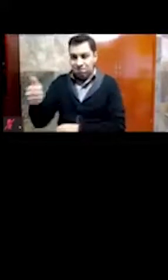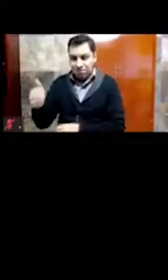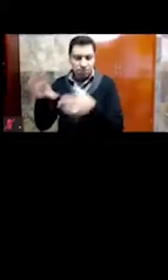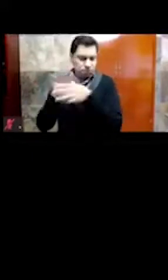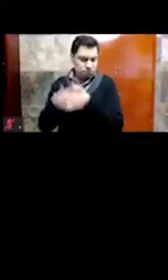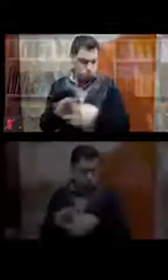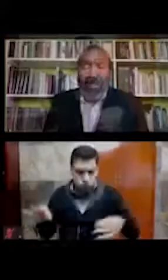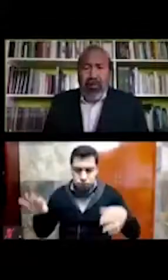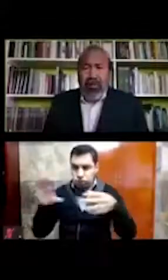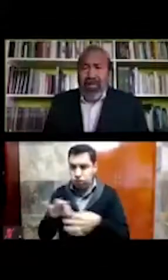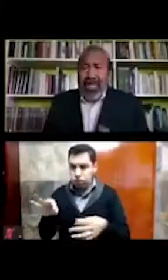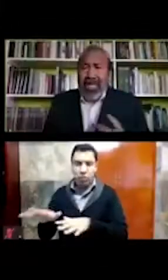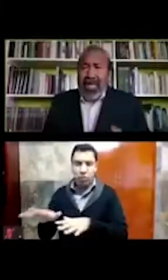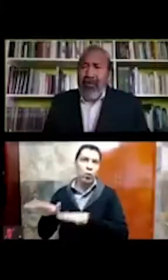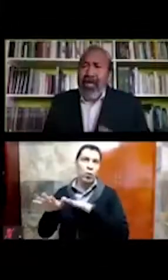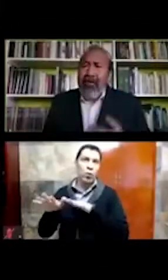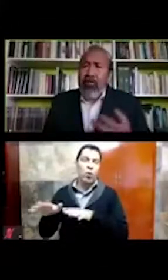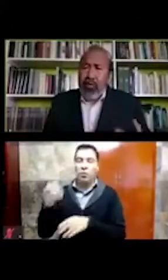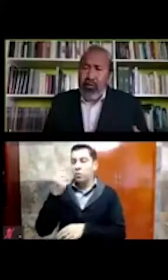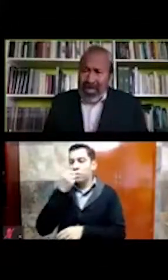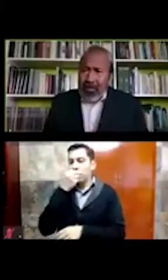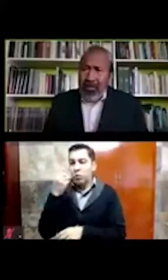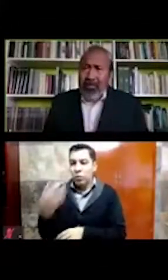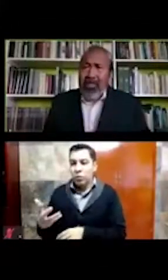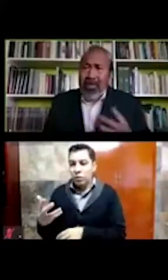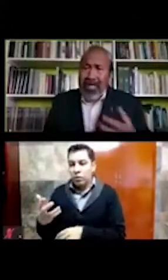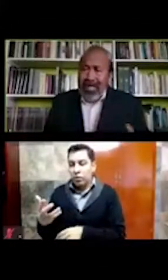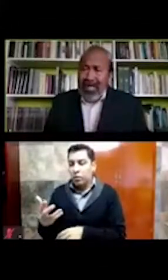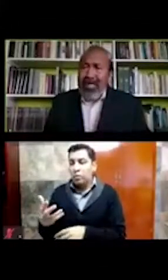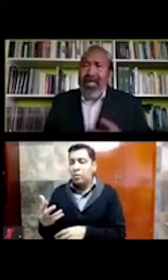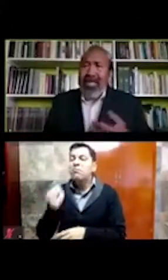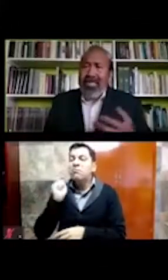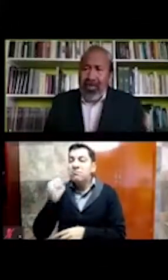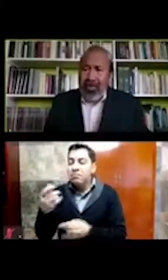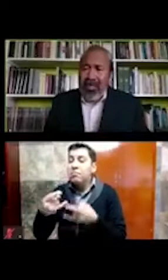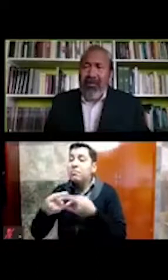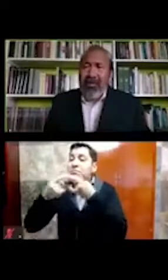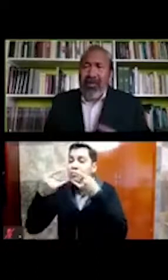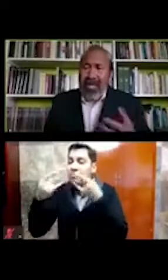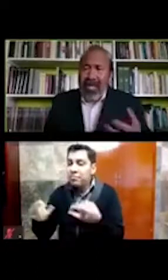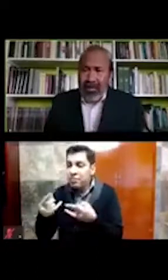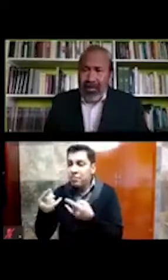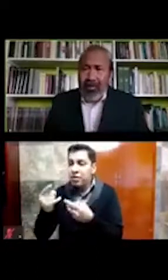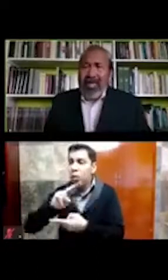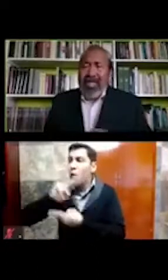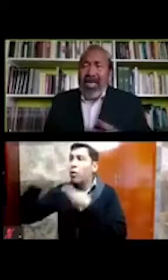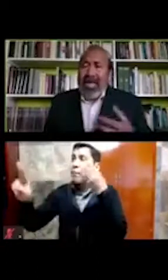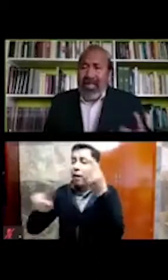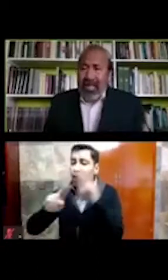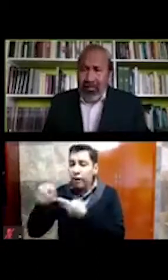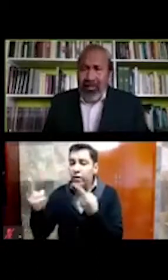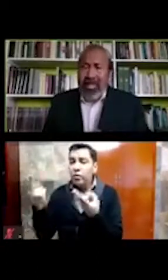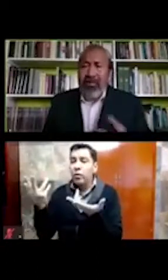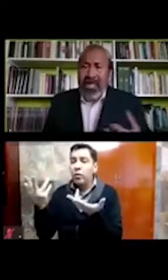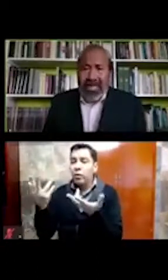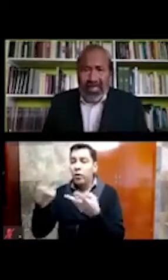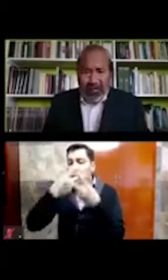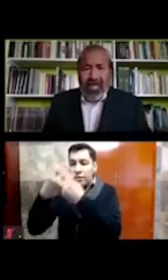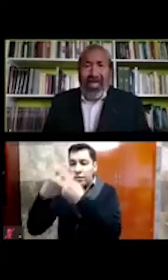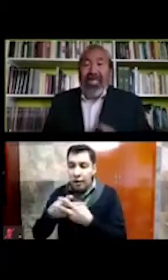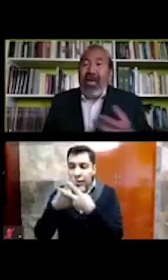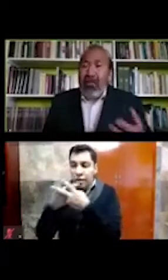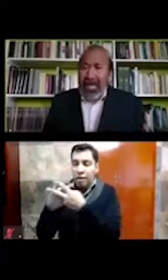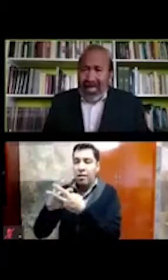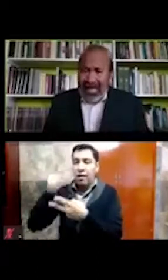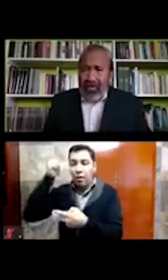maravillosos, y que todos tienen que ver con los mitos de origen, de creación, del universo, de la creación de los astros,